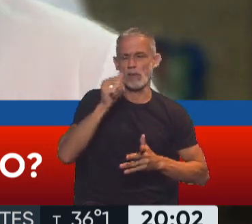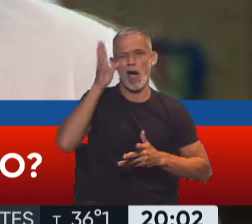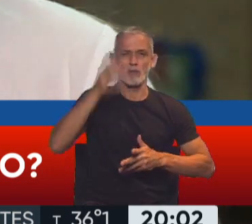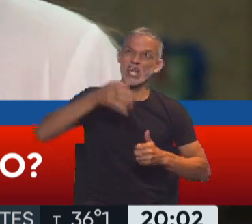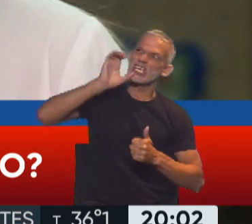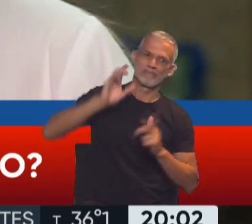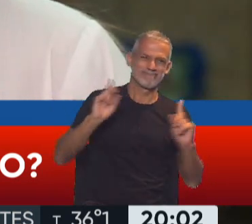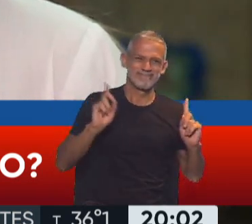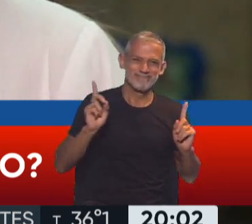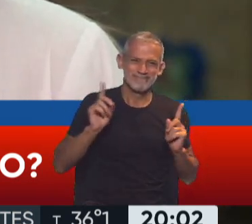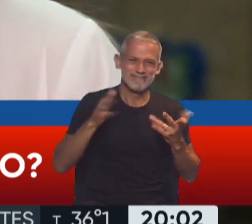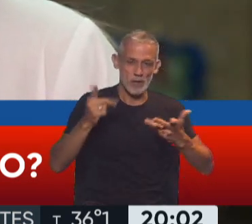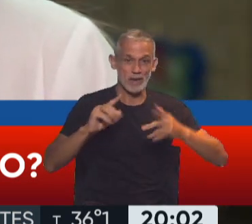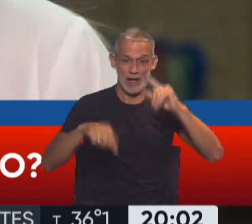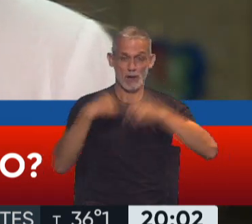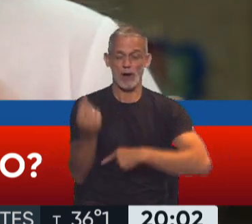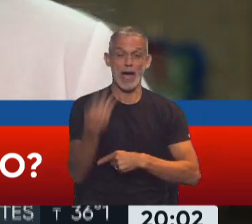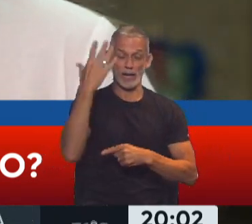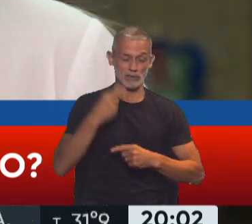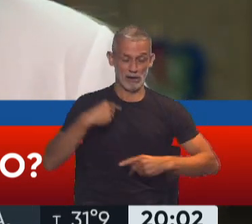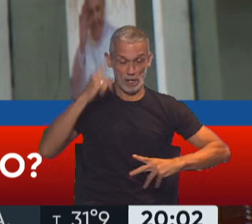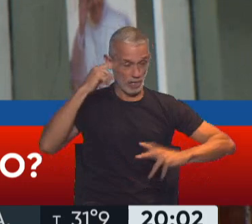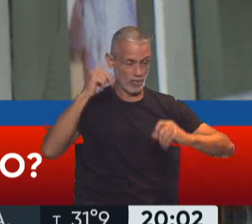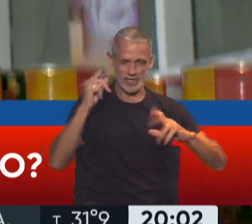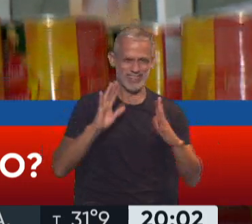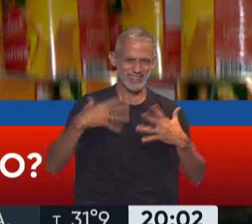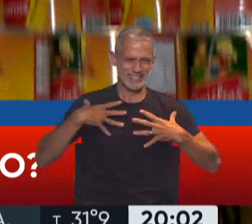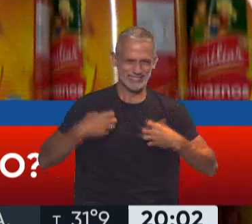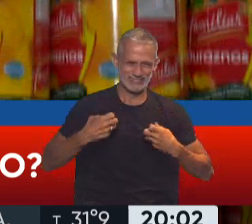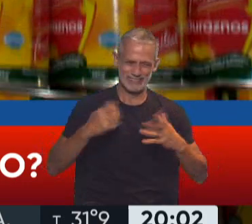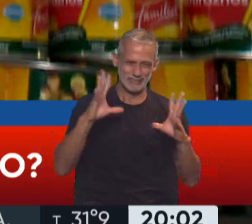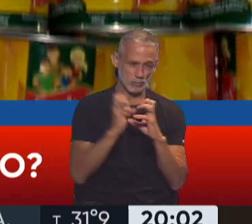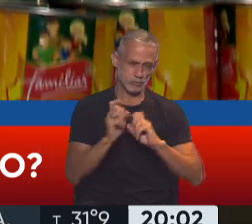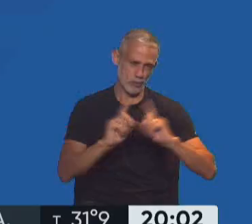que queremos como para al otro día también que nuestra salud no se vea afligida.